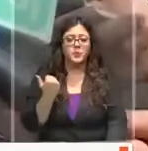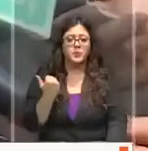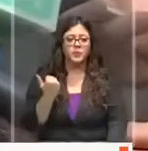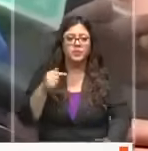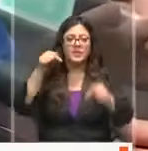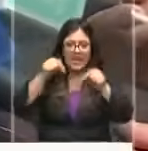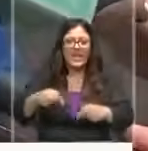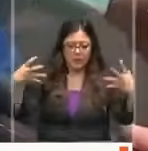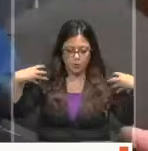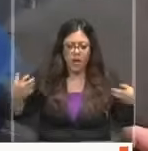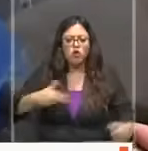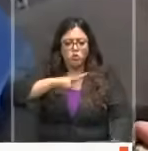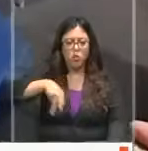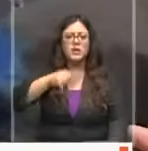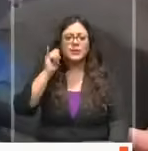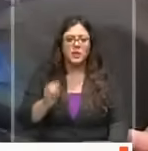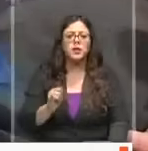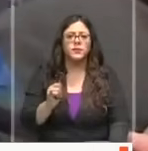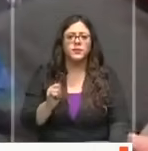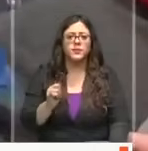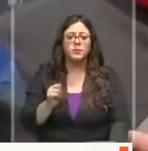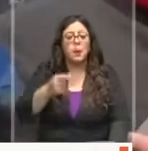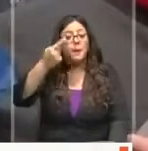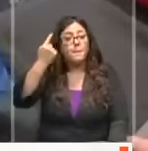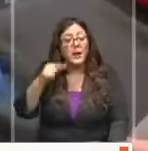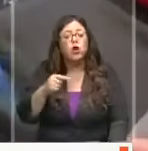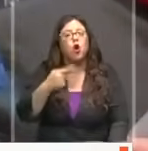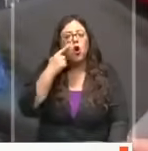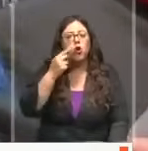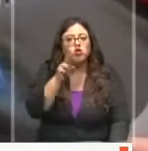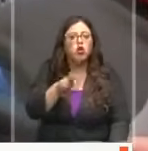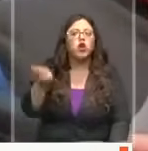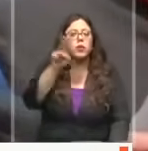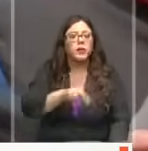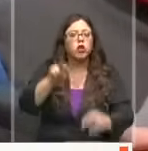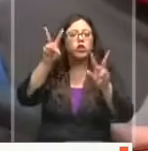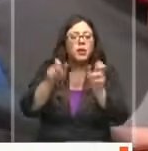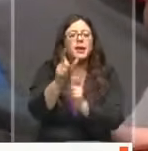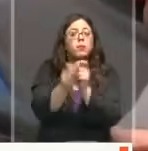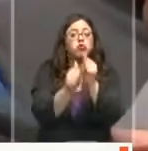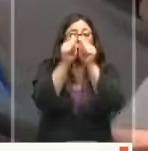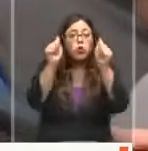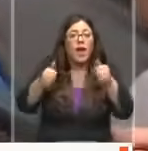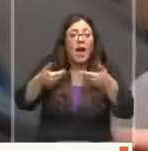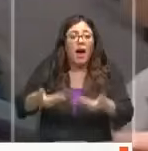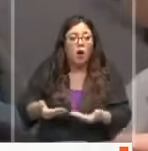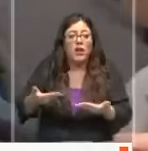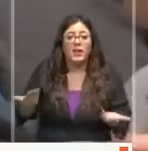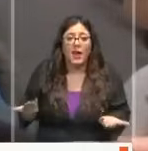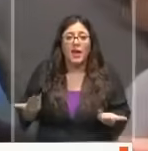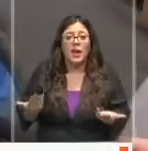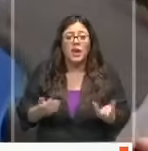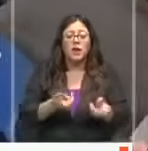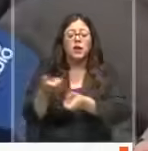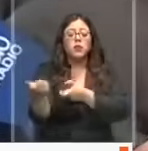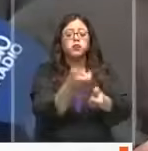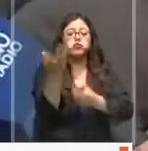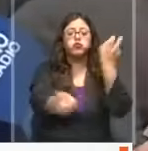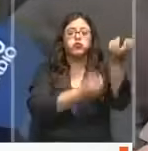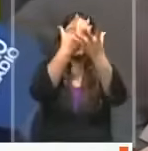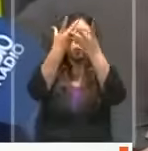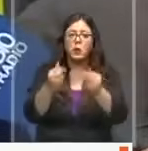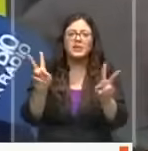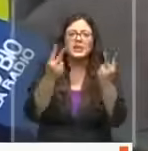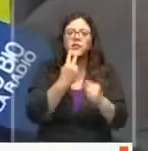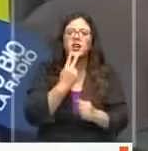nuestra tarea, es nuestra responsabilidad sin duda, pero vuelvo a insistir. La tarea de las autoridades hoy día es apagar incendios y salvar vidas,